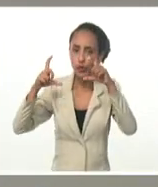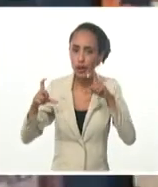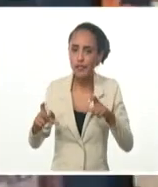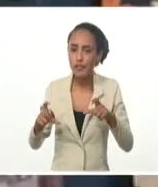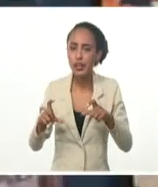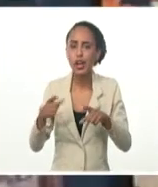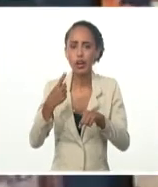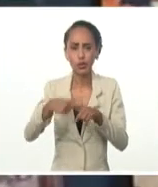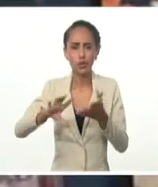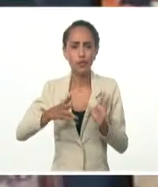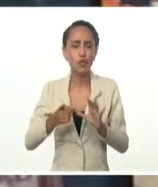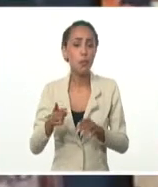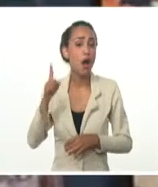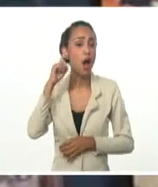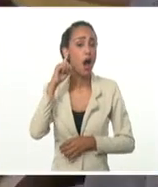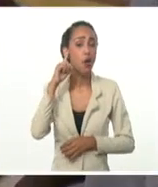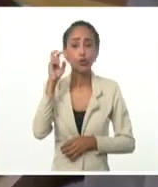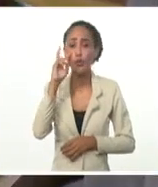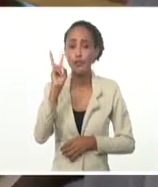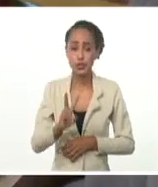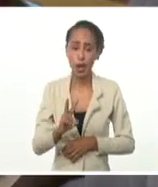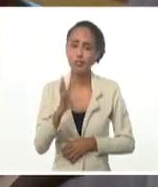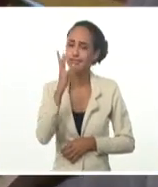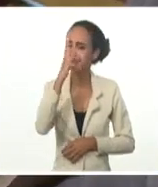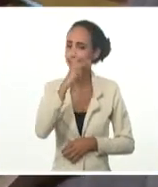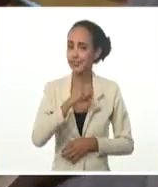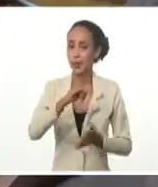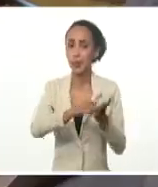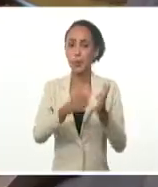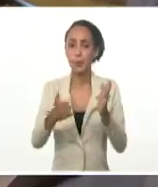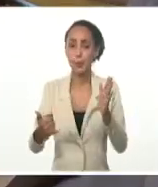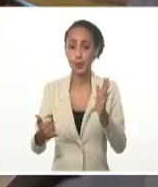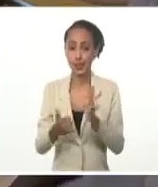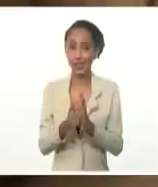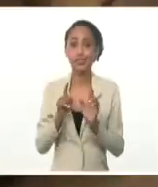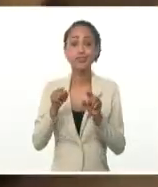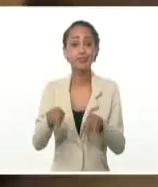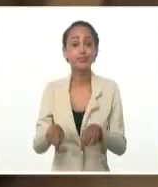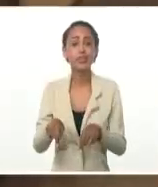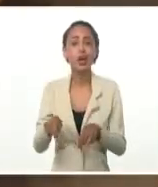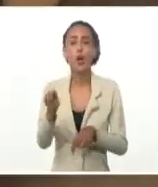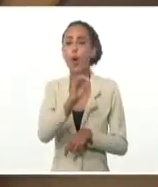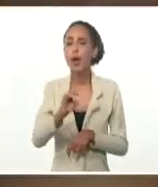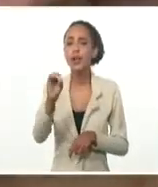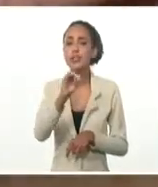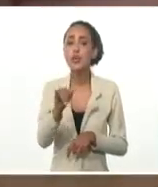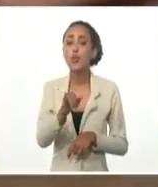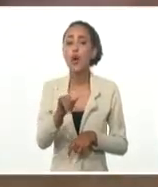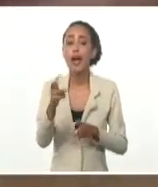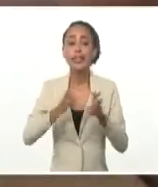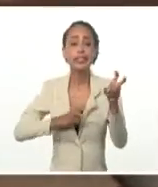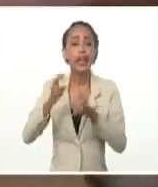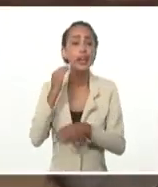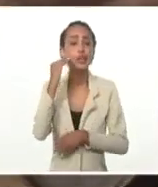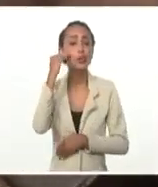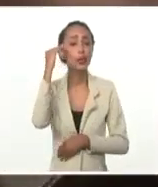y audiovisuales con creatividad. El proyecto Colibrí organiza talleres de superación a sus